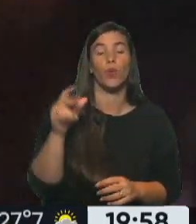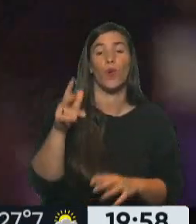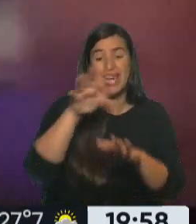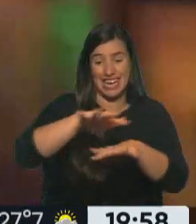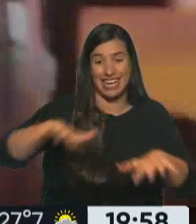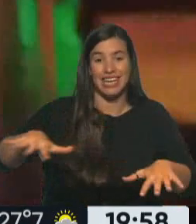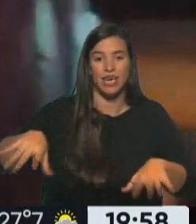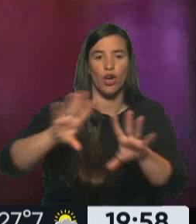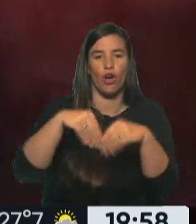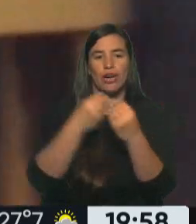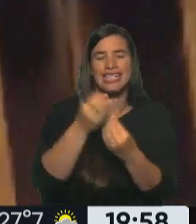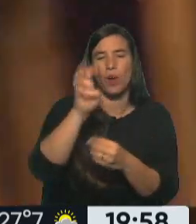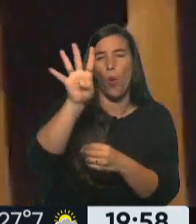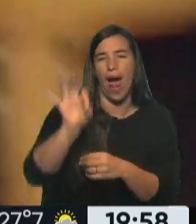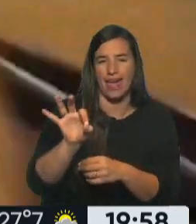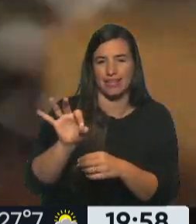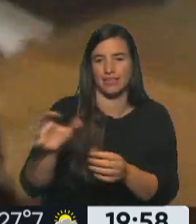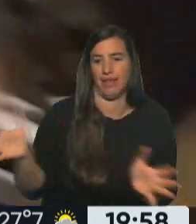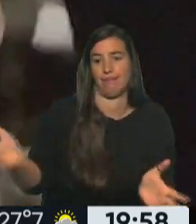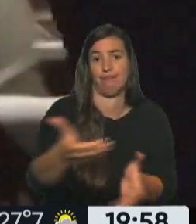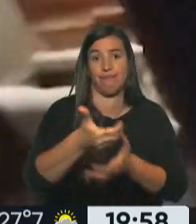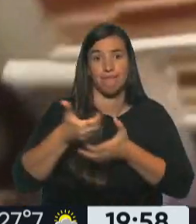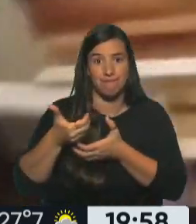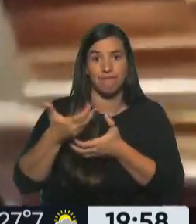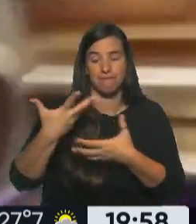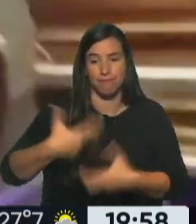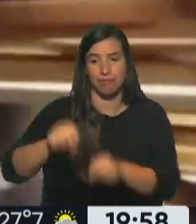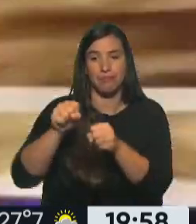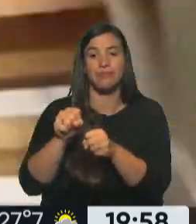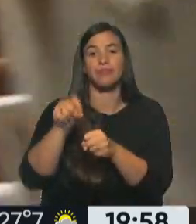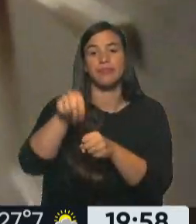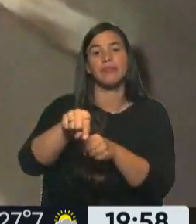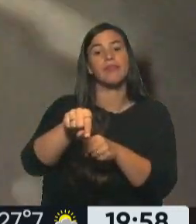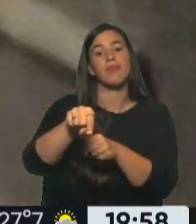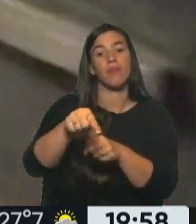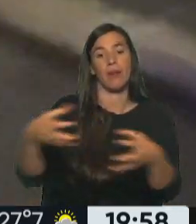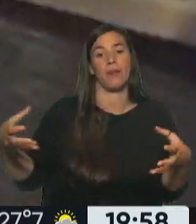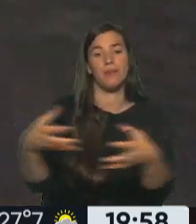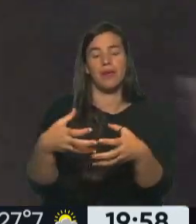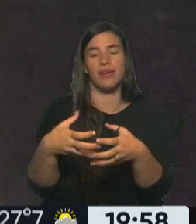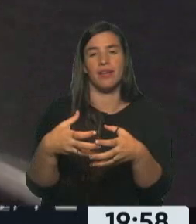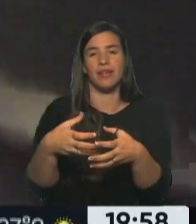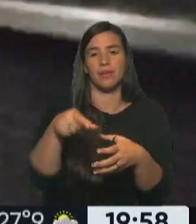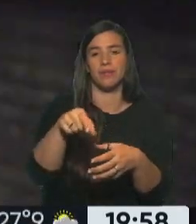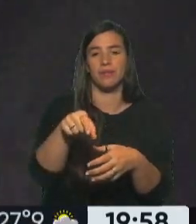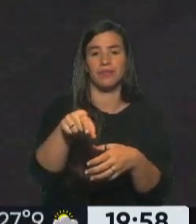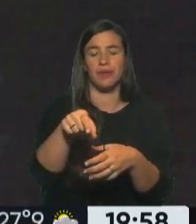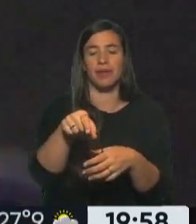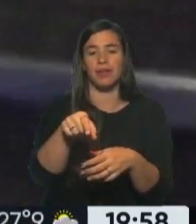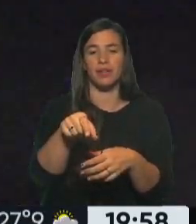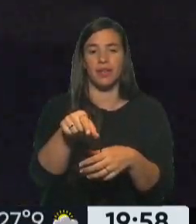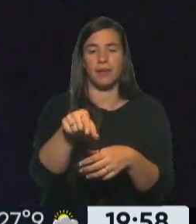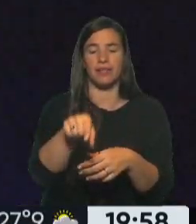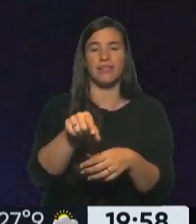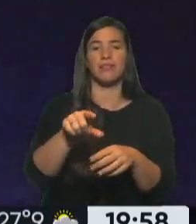sexual. Desarticularon la banda delictiva Los Hijos de Dios, que ofrecía por WhatsApp chicos de entre 12 y 17